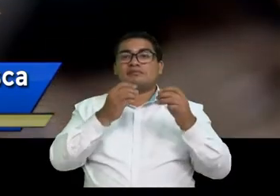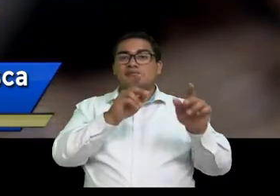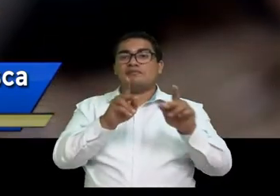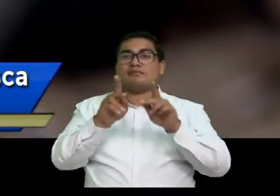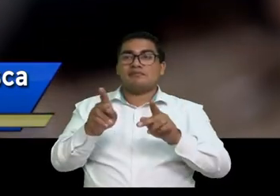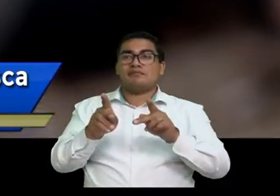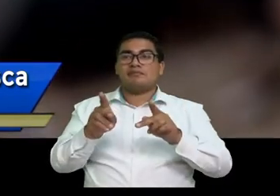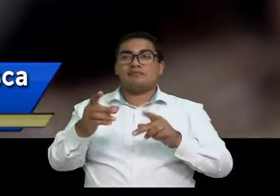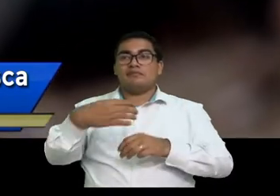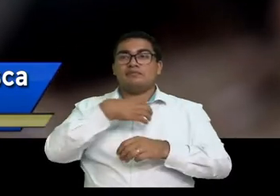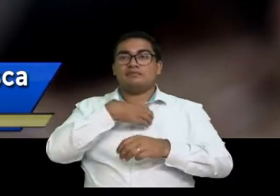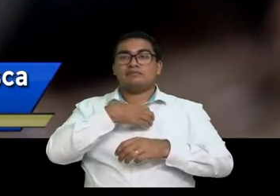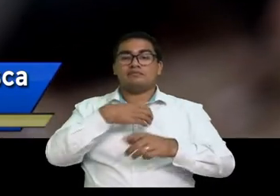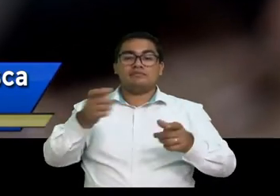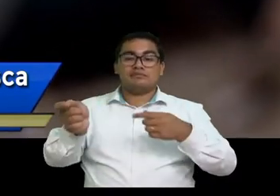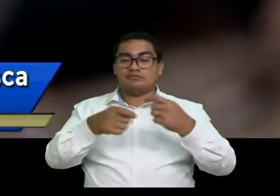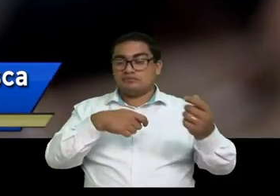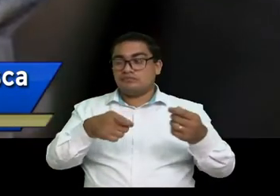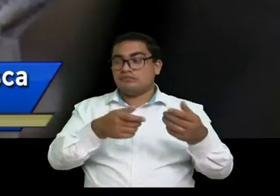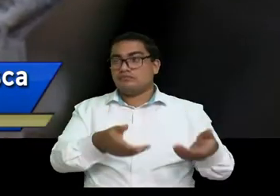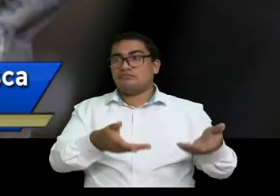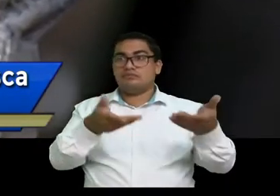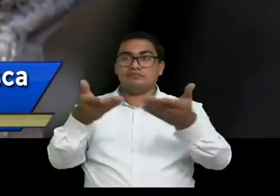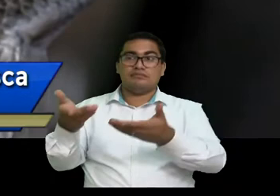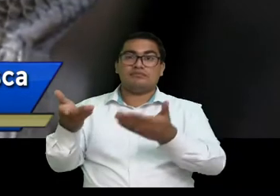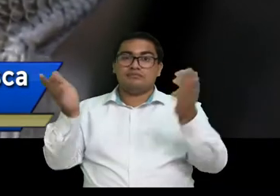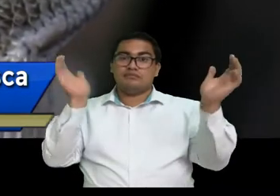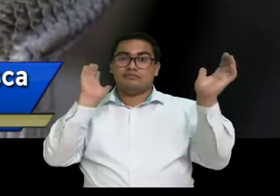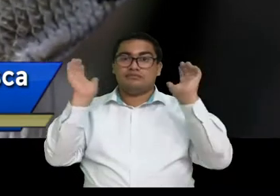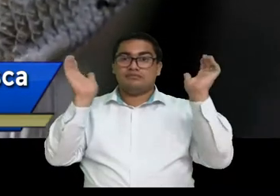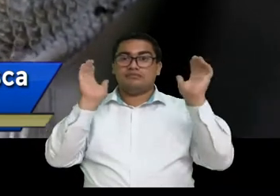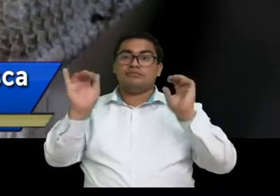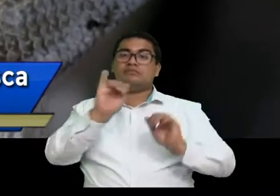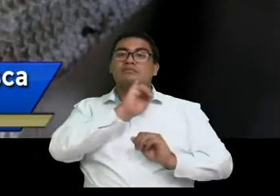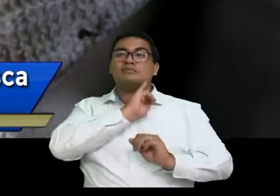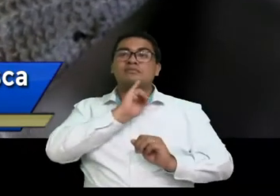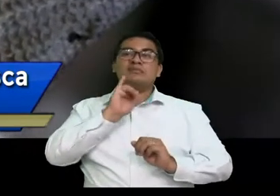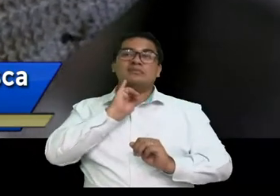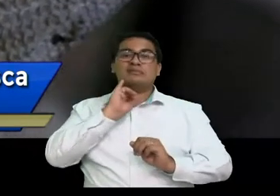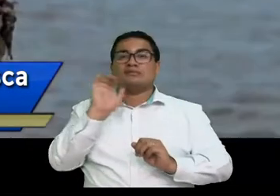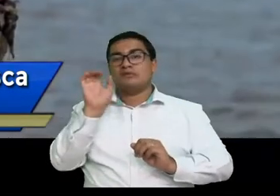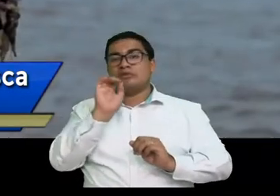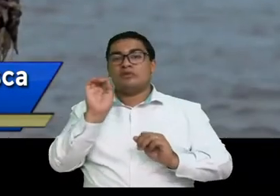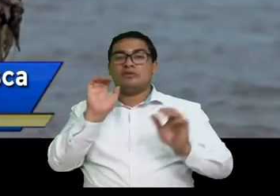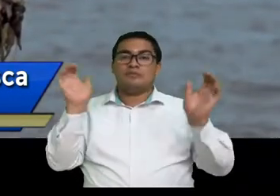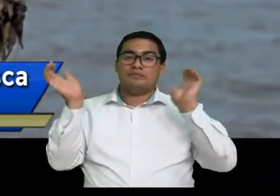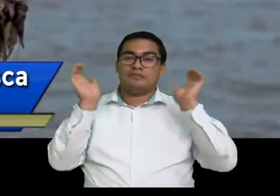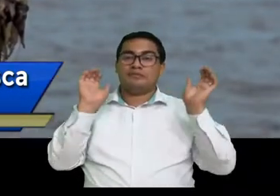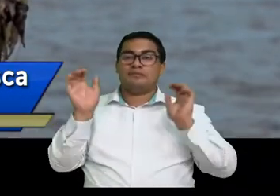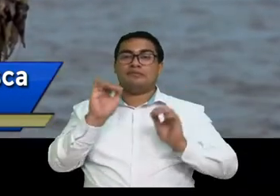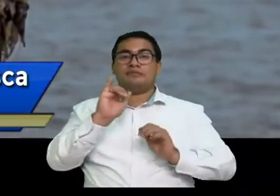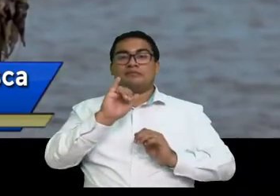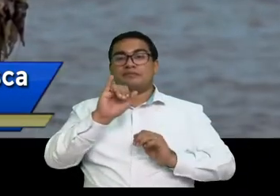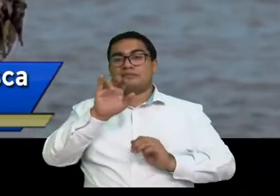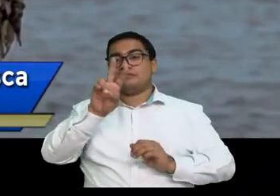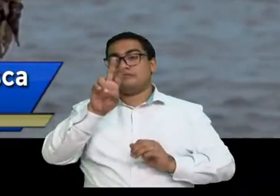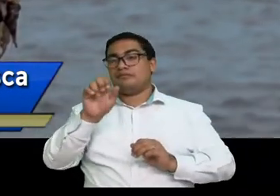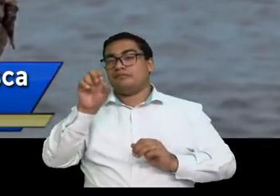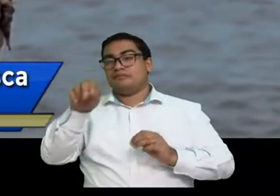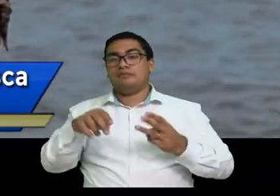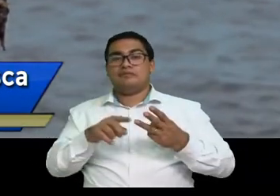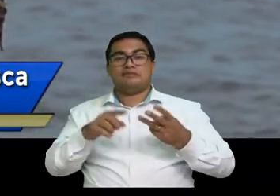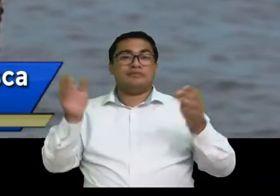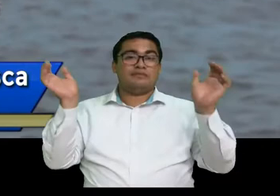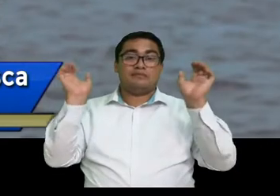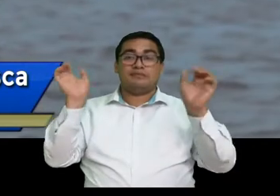su producción aquí al mercado Israel Levites o al Iba Montenegro o al Huembe, ¿ya? O